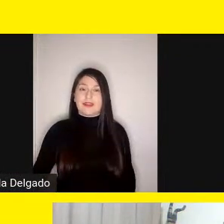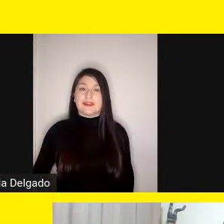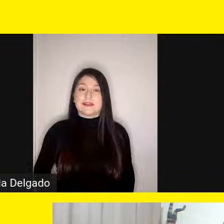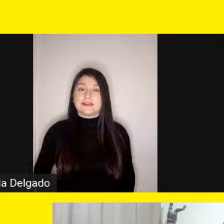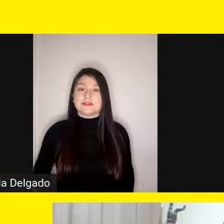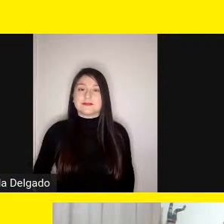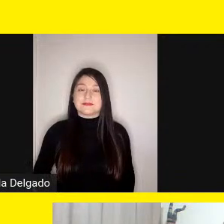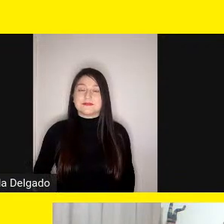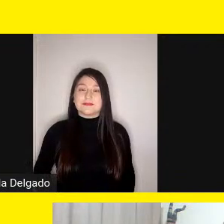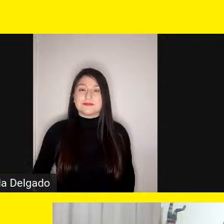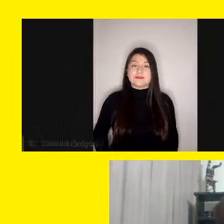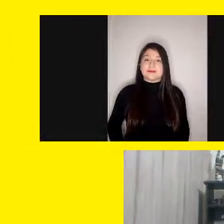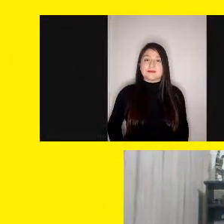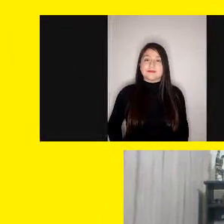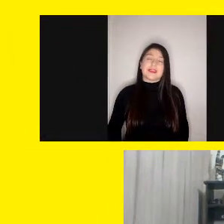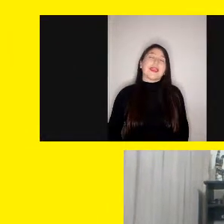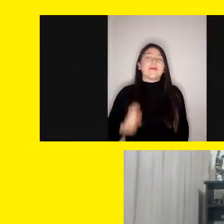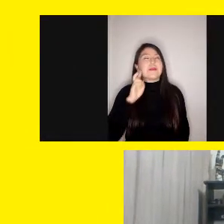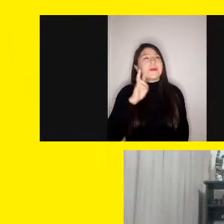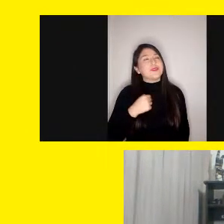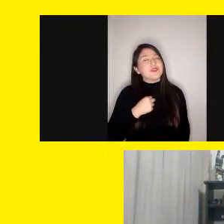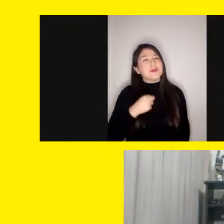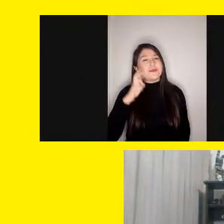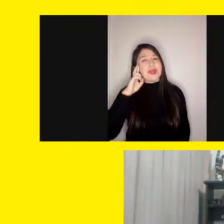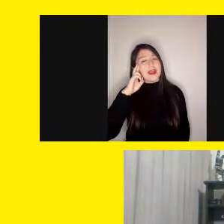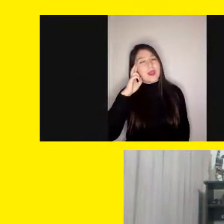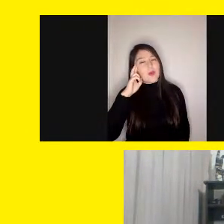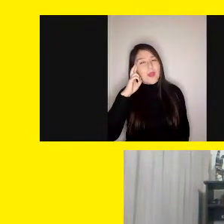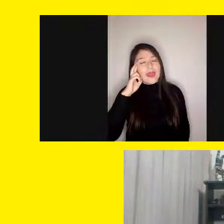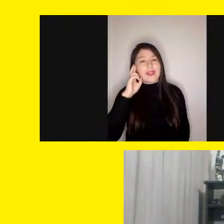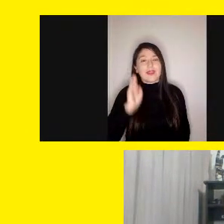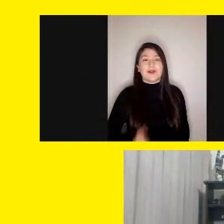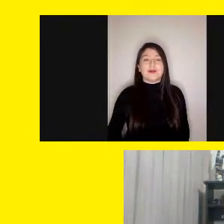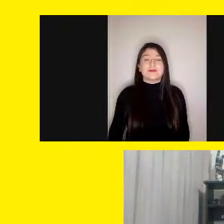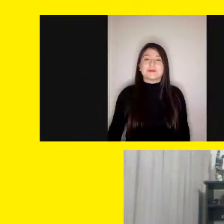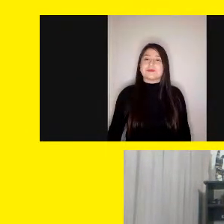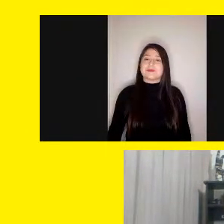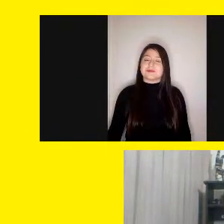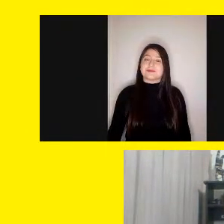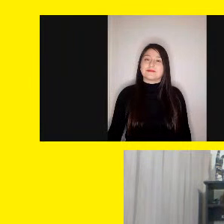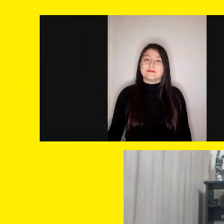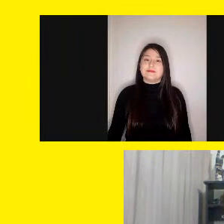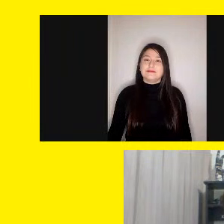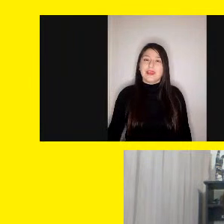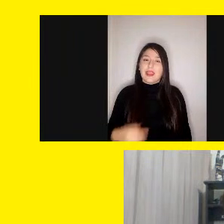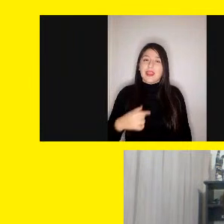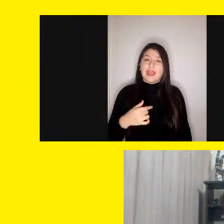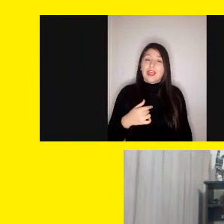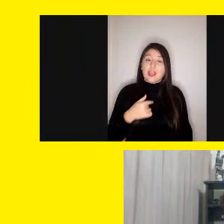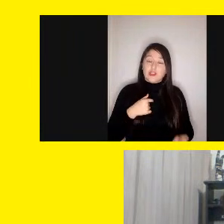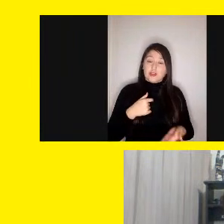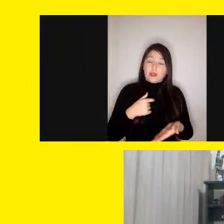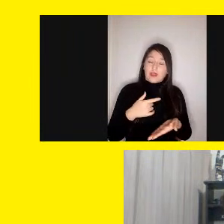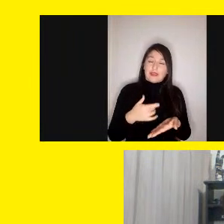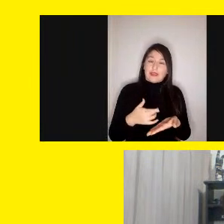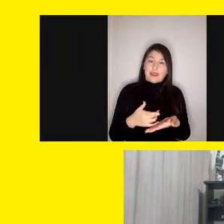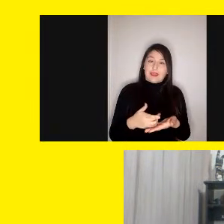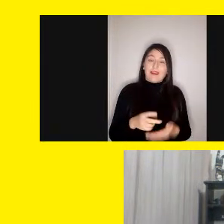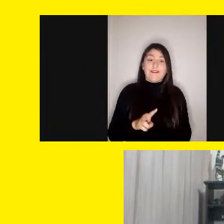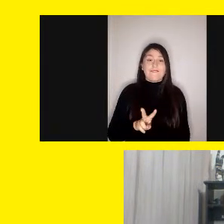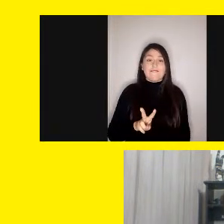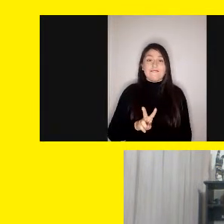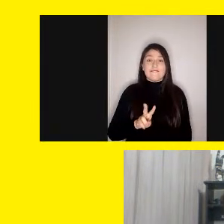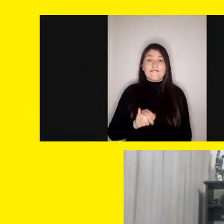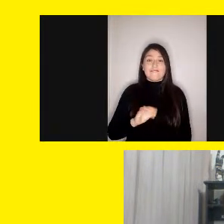Mira, recuerdo yo que en el escrito que presenta don Vicente